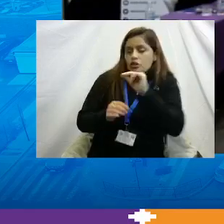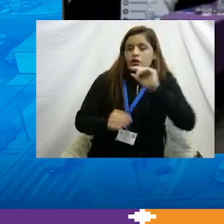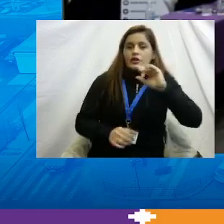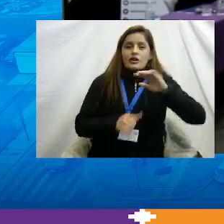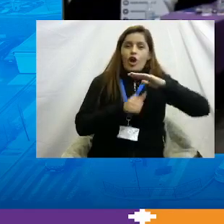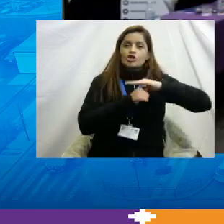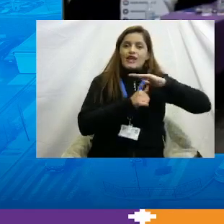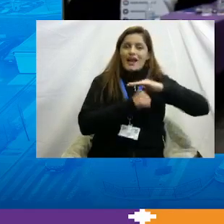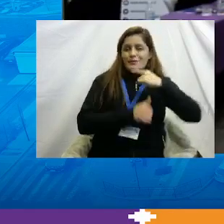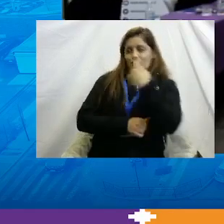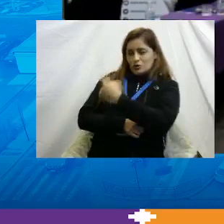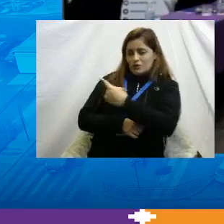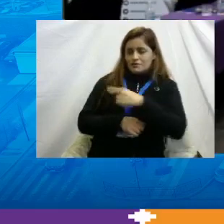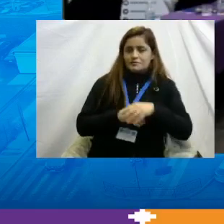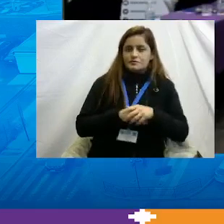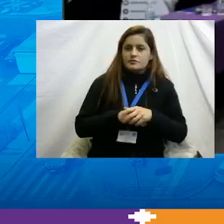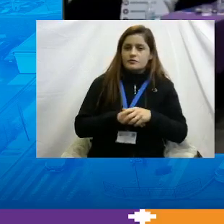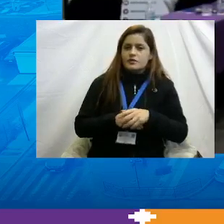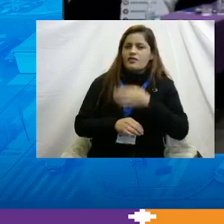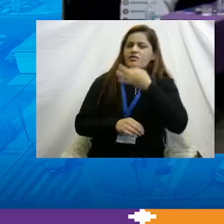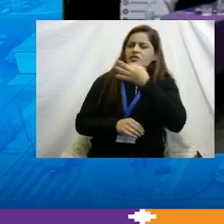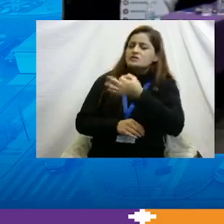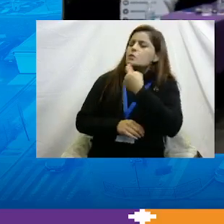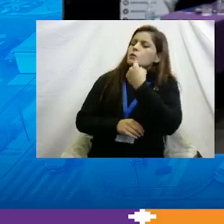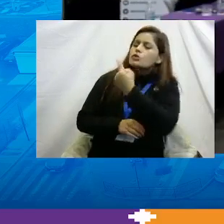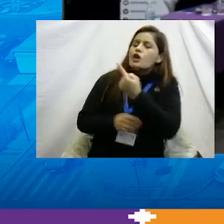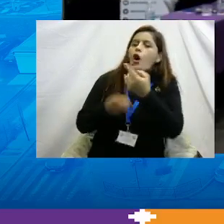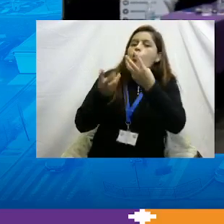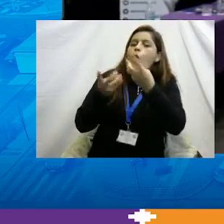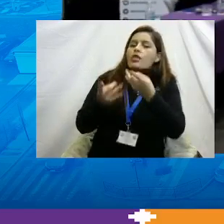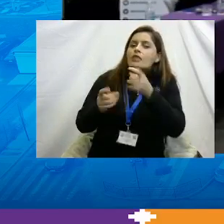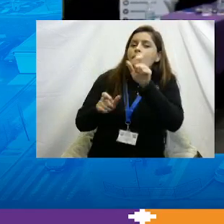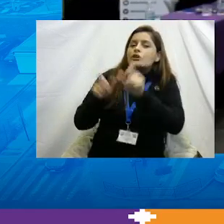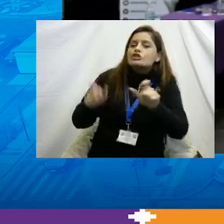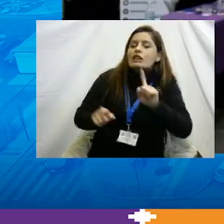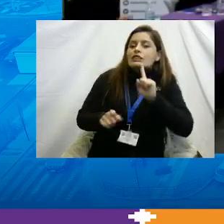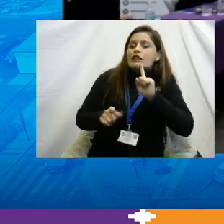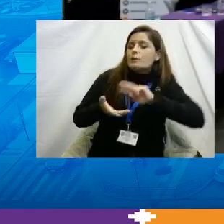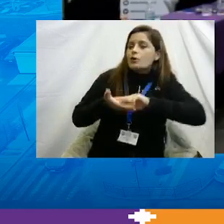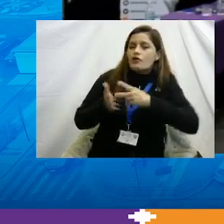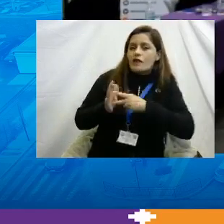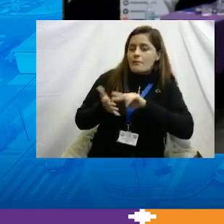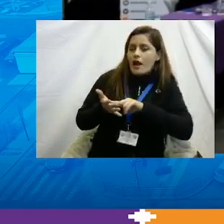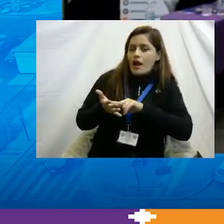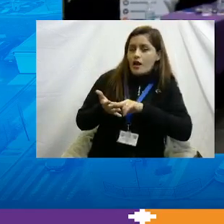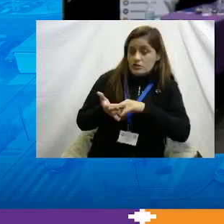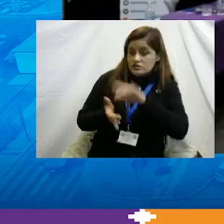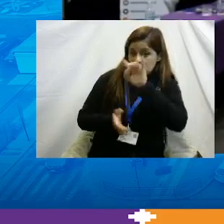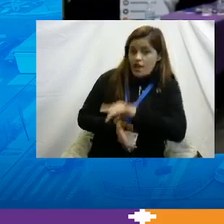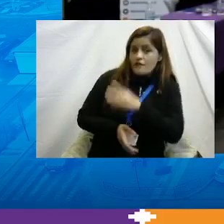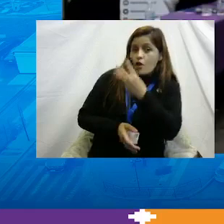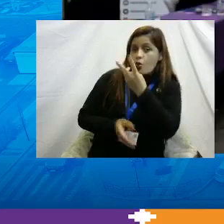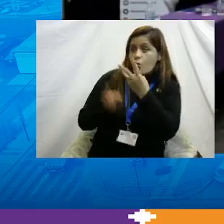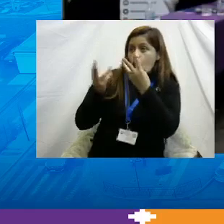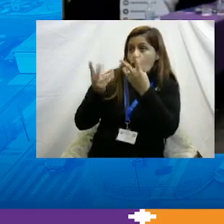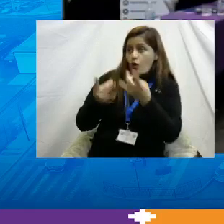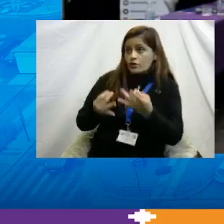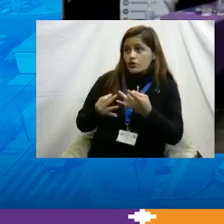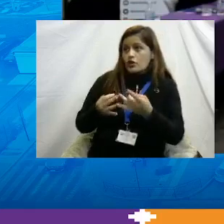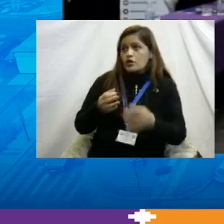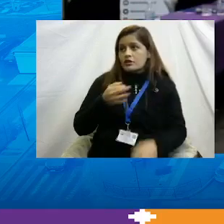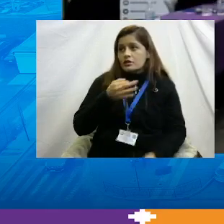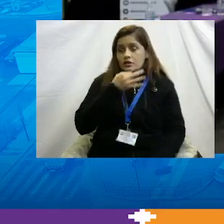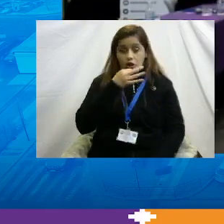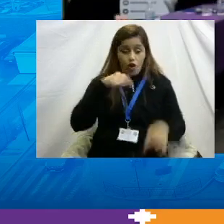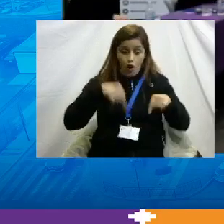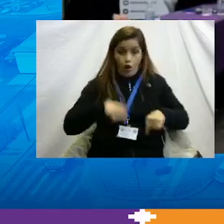si es posible señalar algún número de personas que están con dificultades para renovar sus patentes. Ya, hoy día no